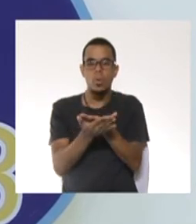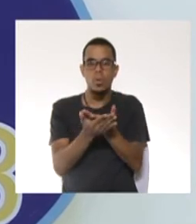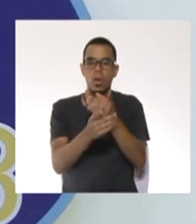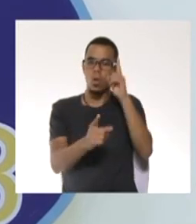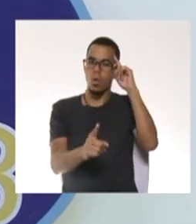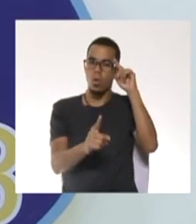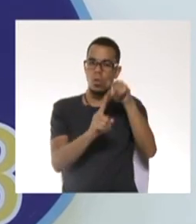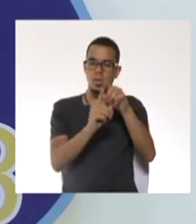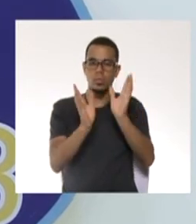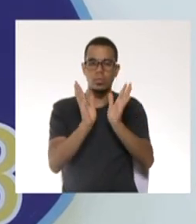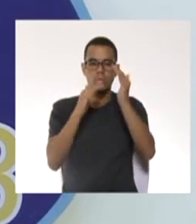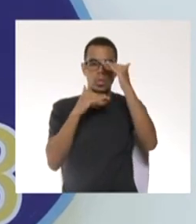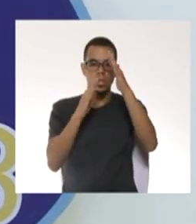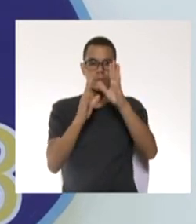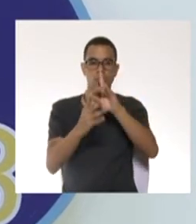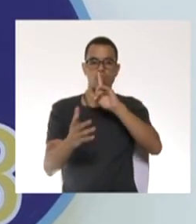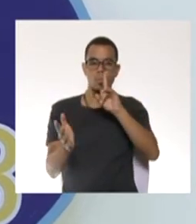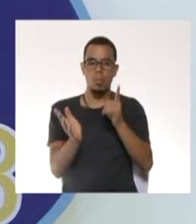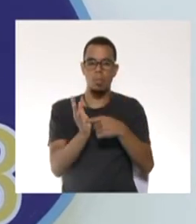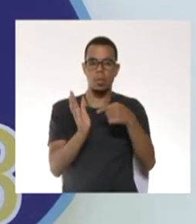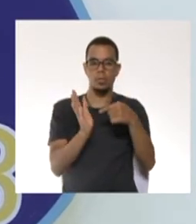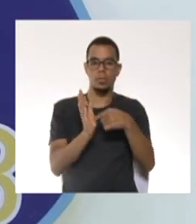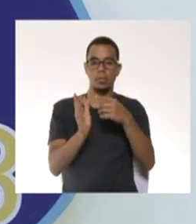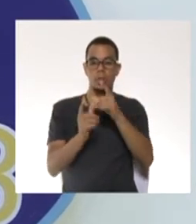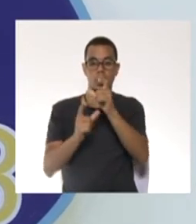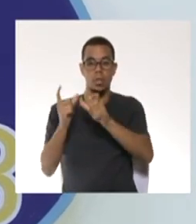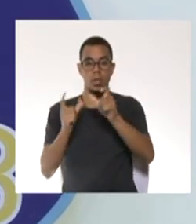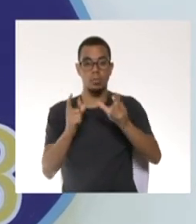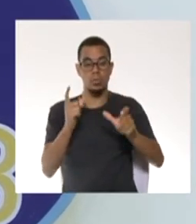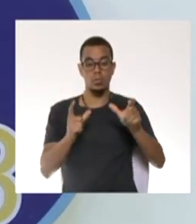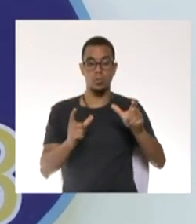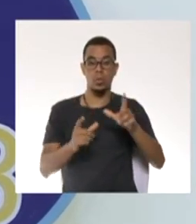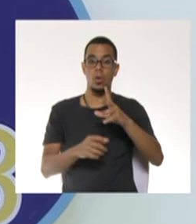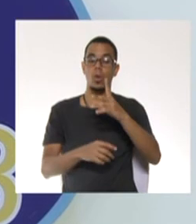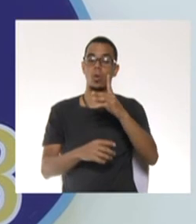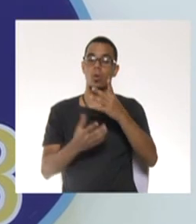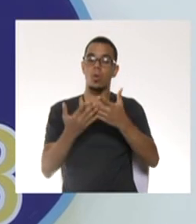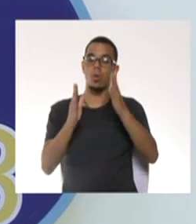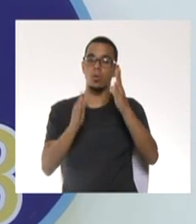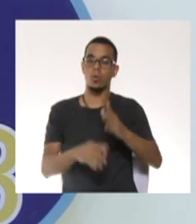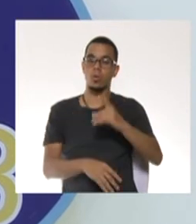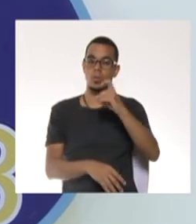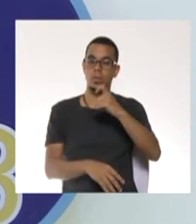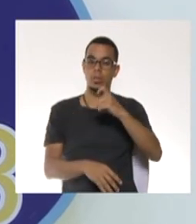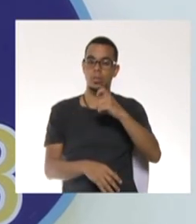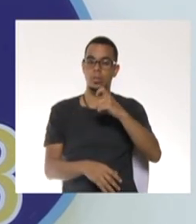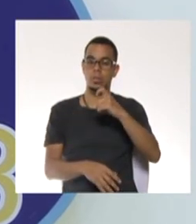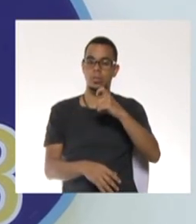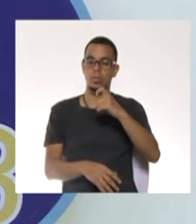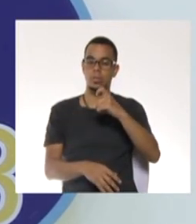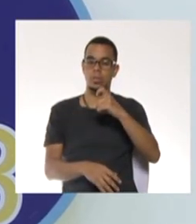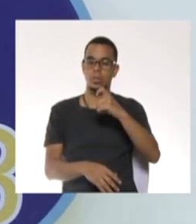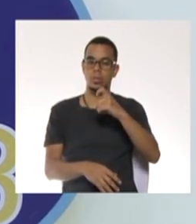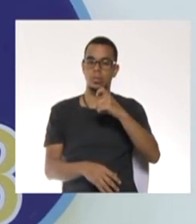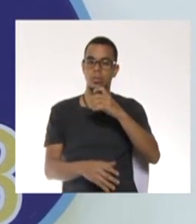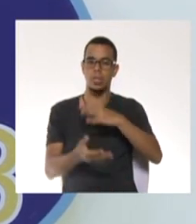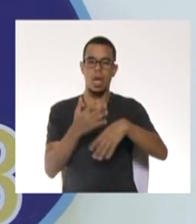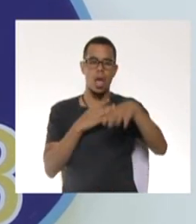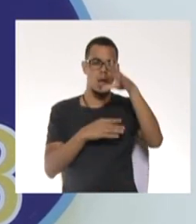la atención educativa integral de las y los estudiantes con necesidades educativas especiales y o con